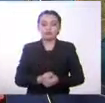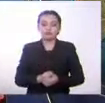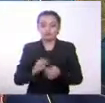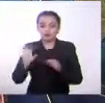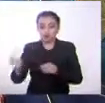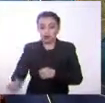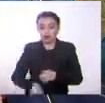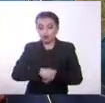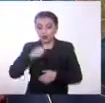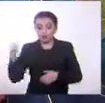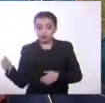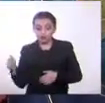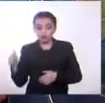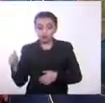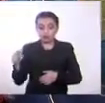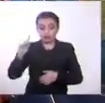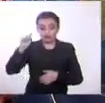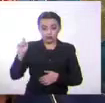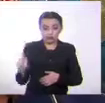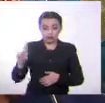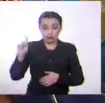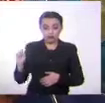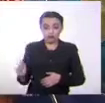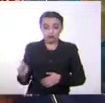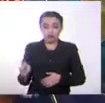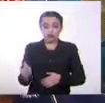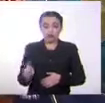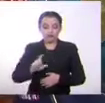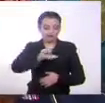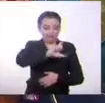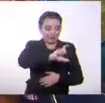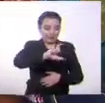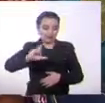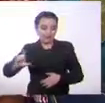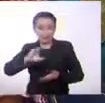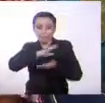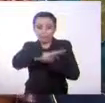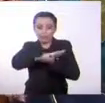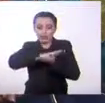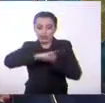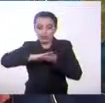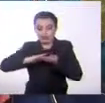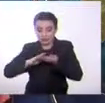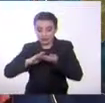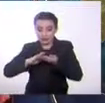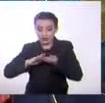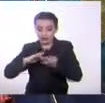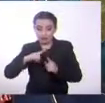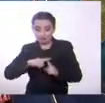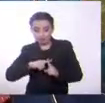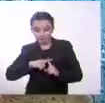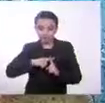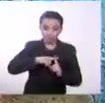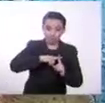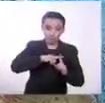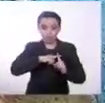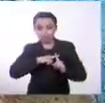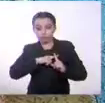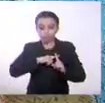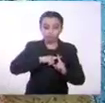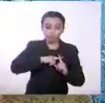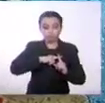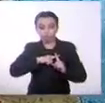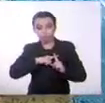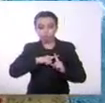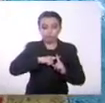precisamente, por ejemplo, para Semana Santa, las tortas envueltas en huevo de pescado, fíjate que son diferentes en todo el